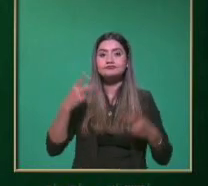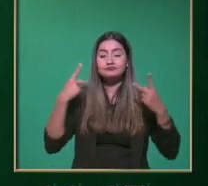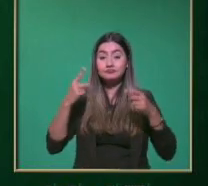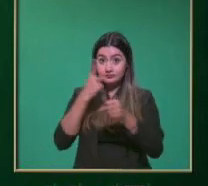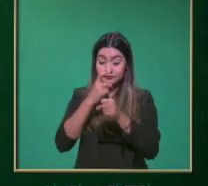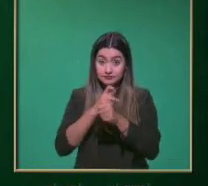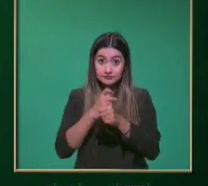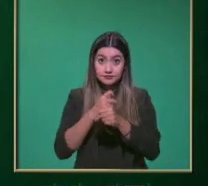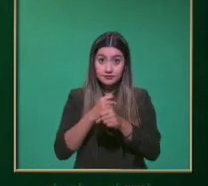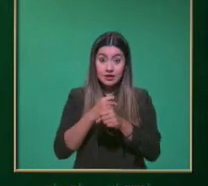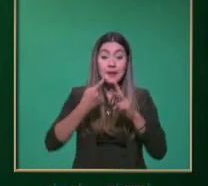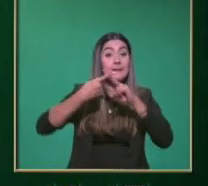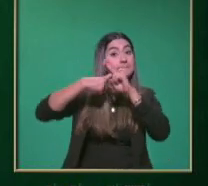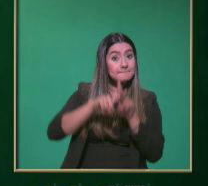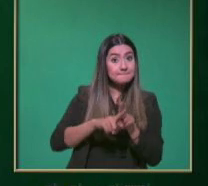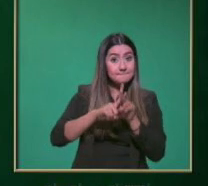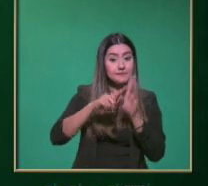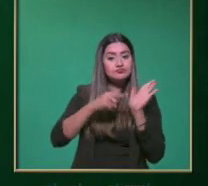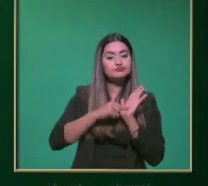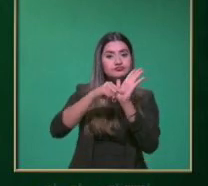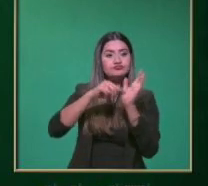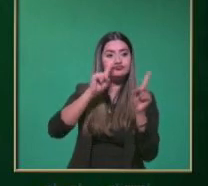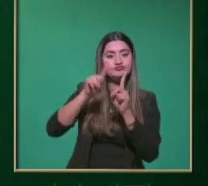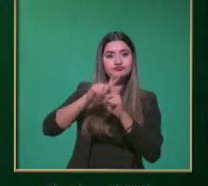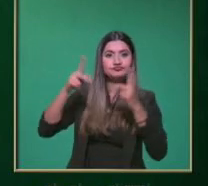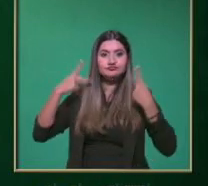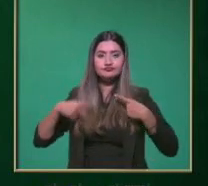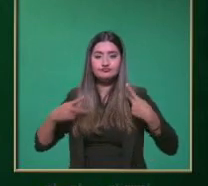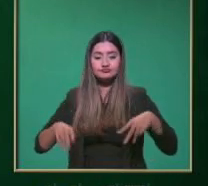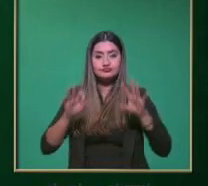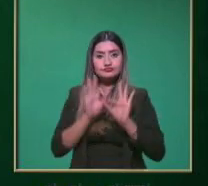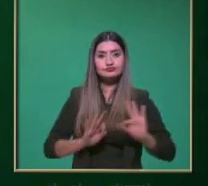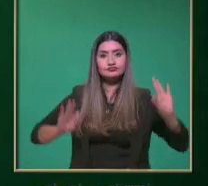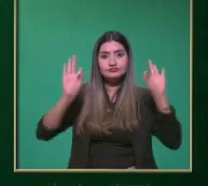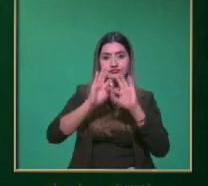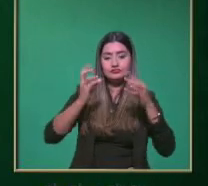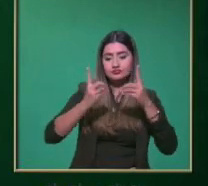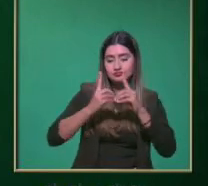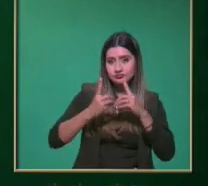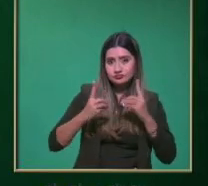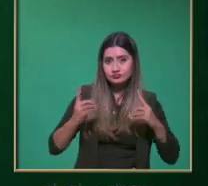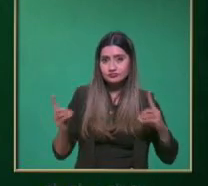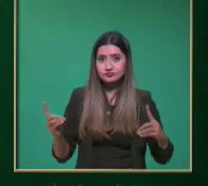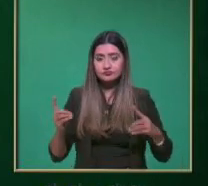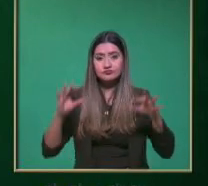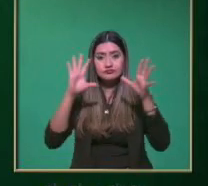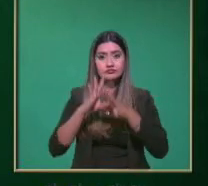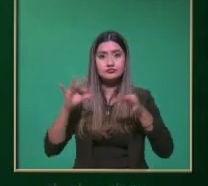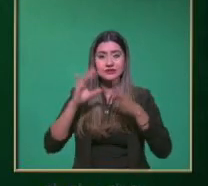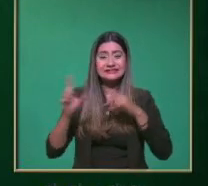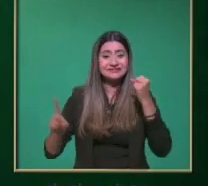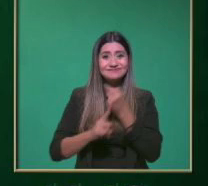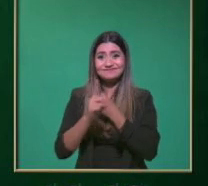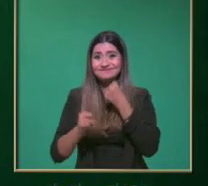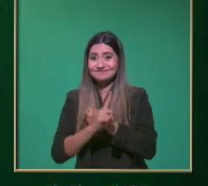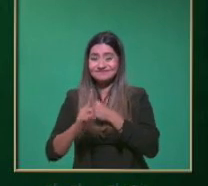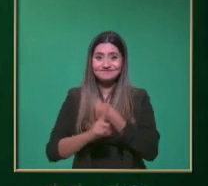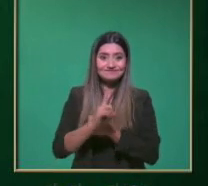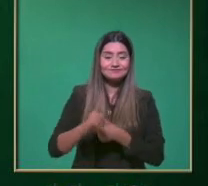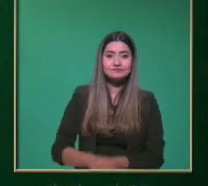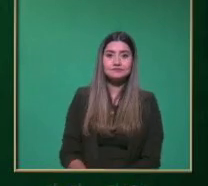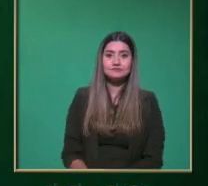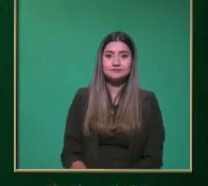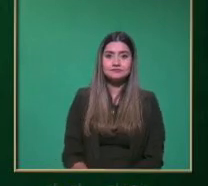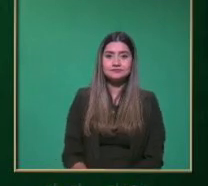y la situación. En el desarrollo o en el nudo, nosotros podemos ver el problema que se presenta, maestra.